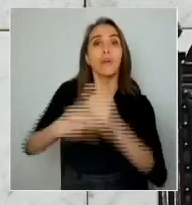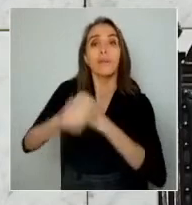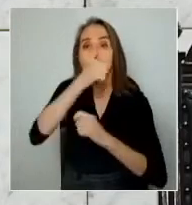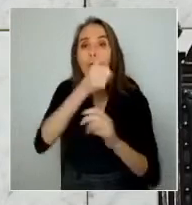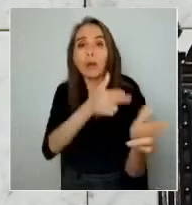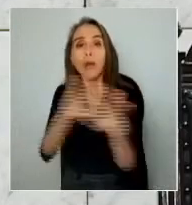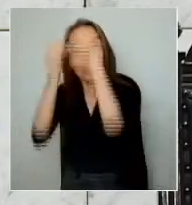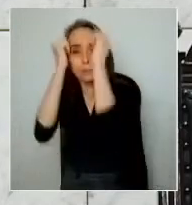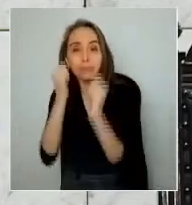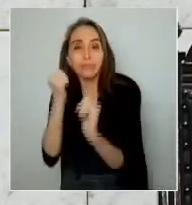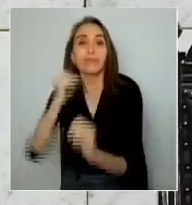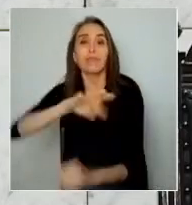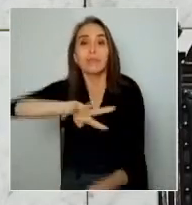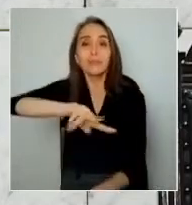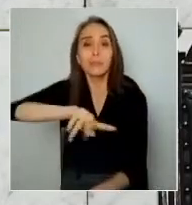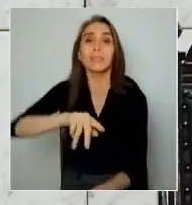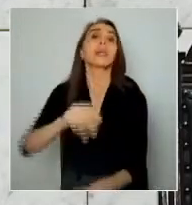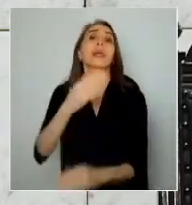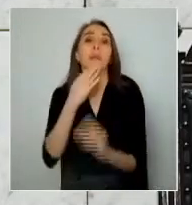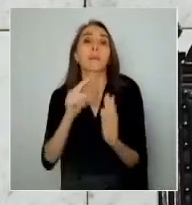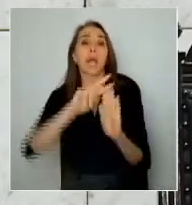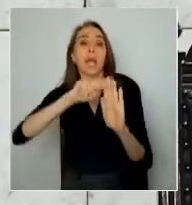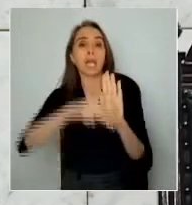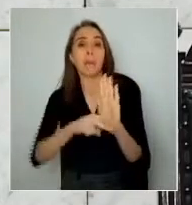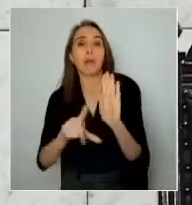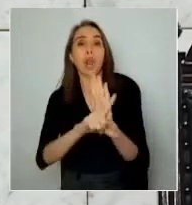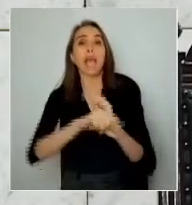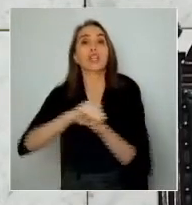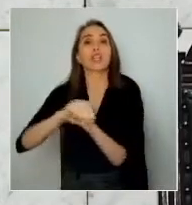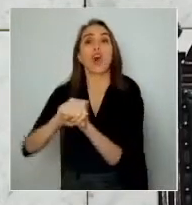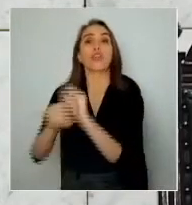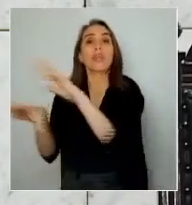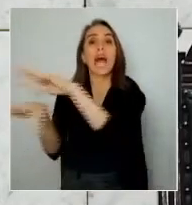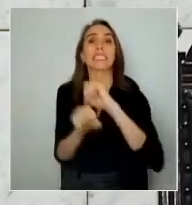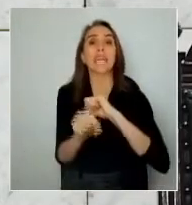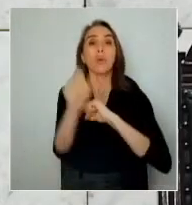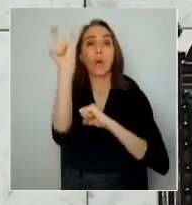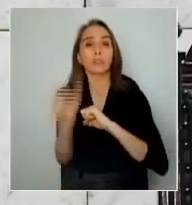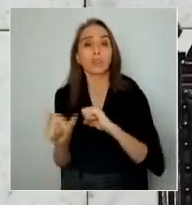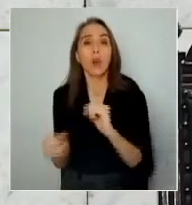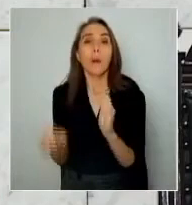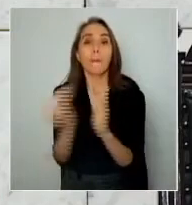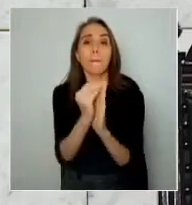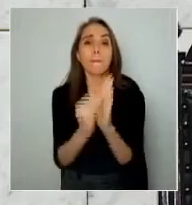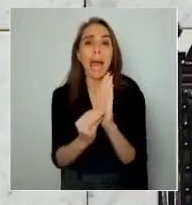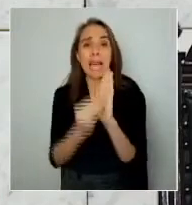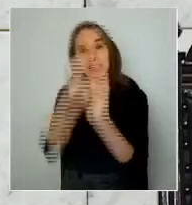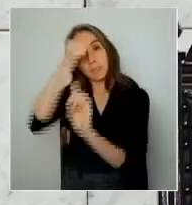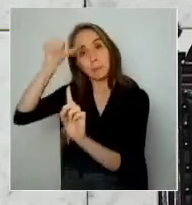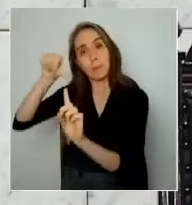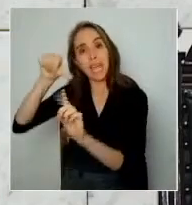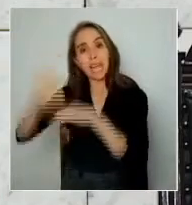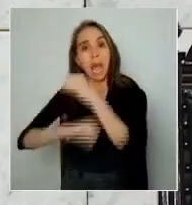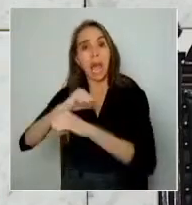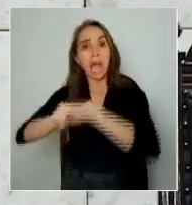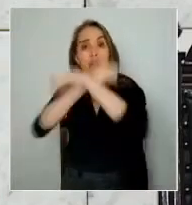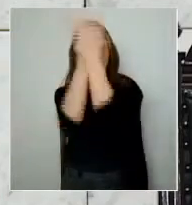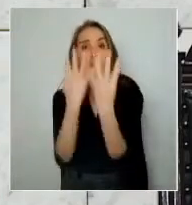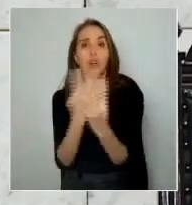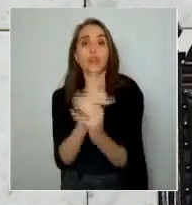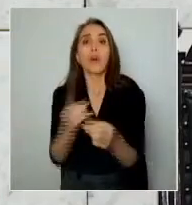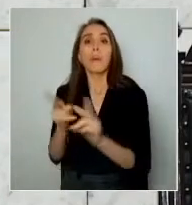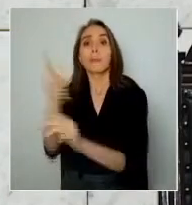modificamos la ley antisecuestros aumentamos de forma importante la gravedad en la pena porque no dejaremos que los secuestros